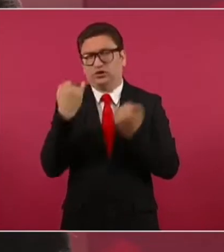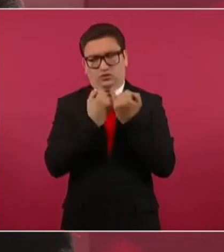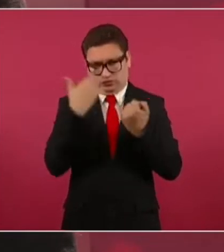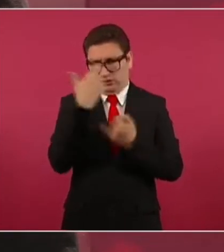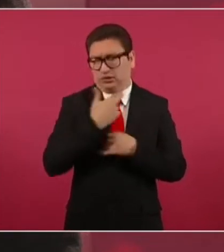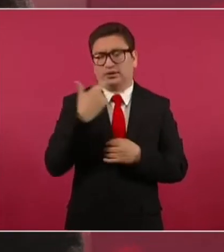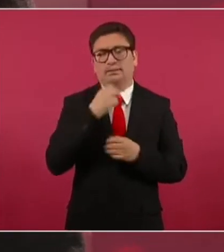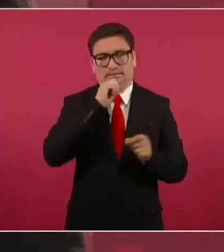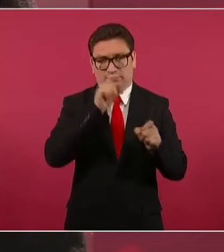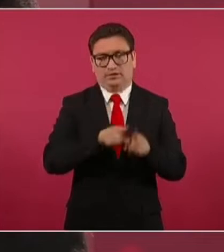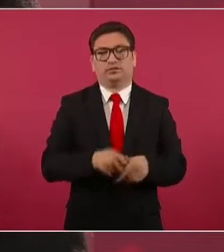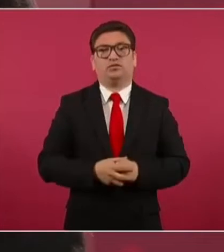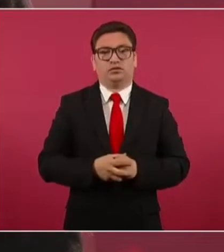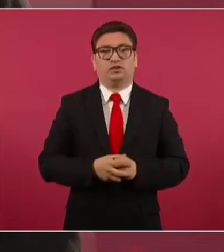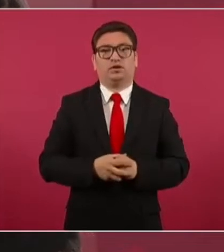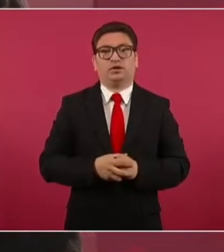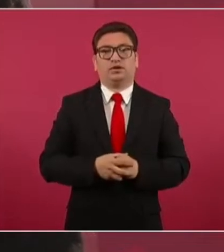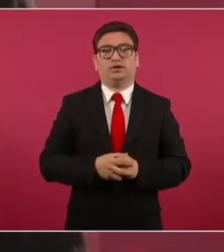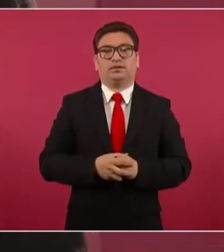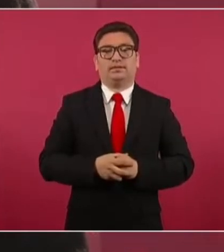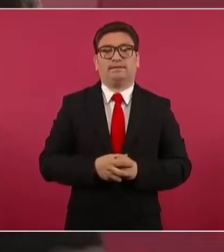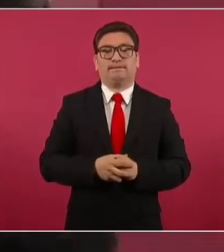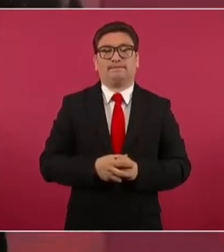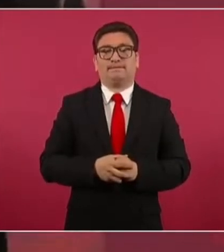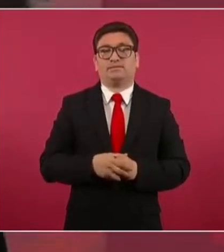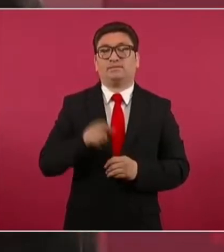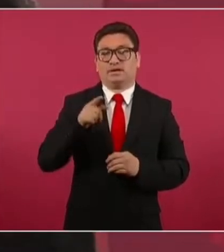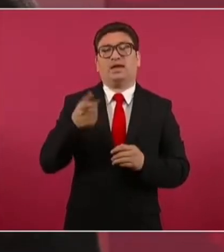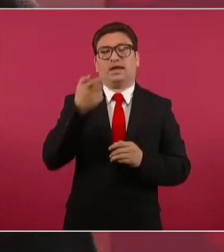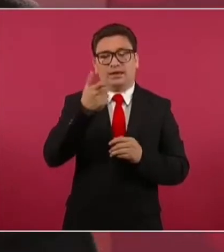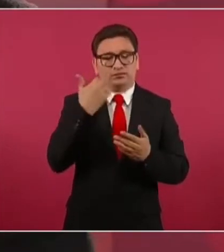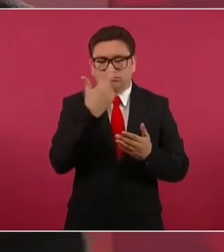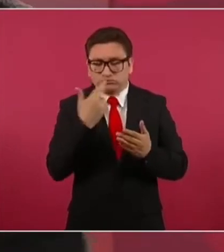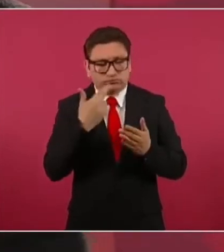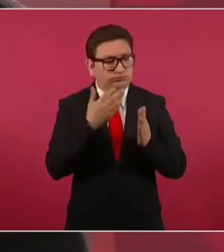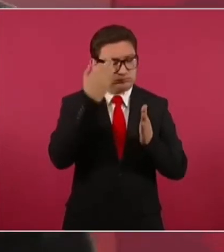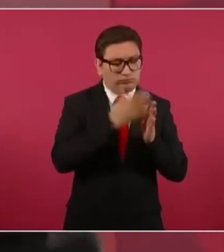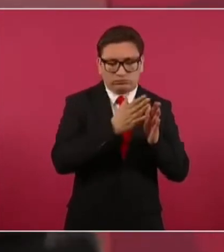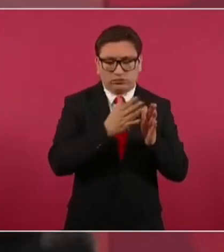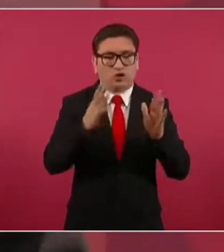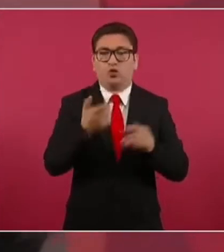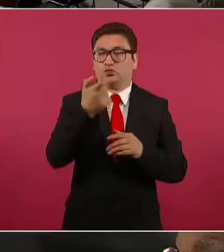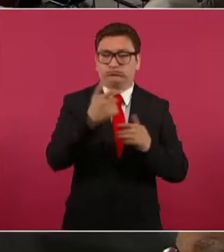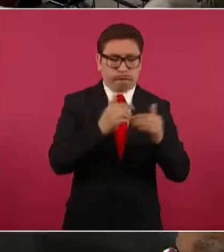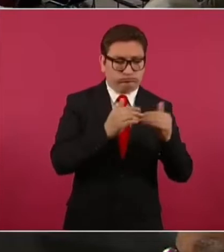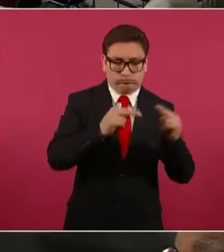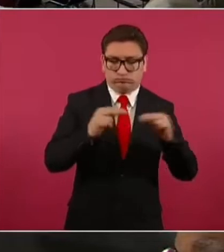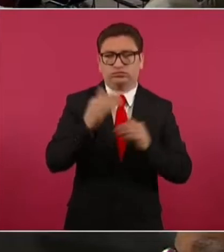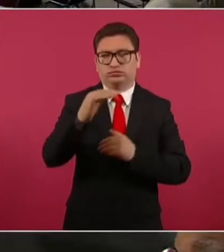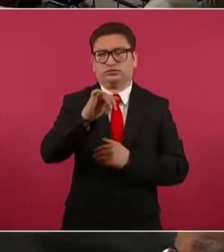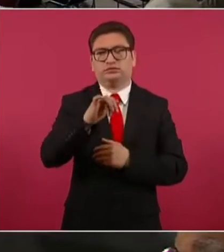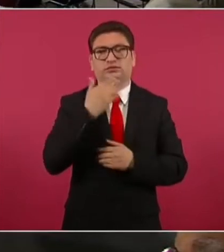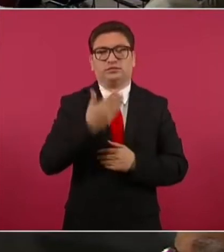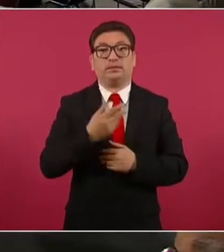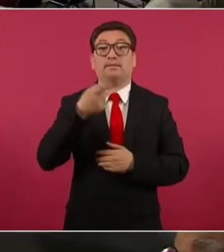también la función pública, y está en el rango. Pero ayer